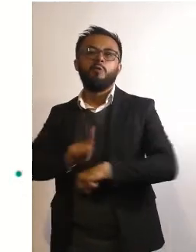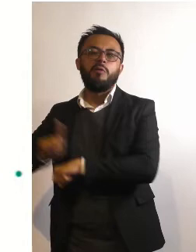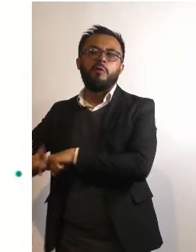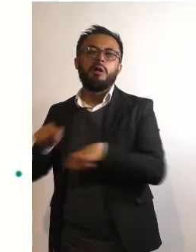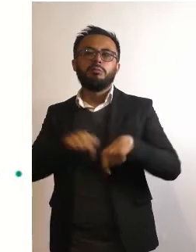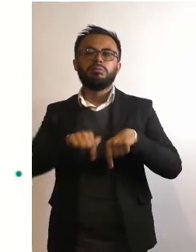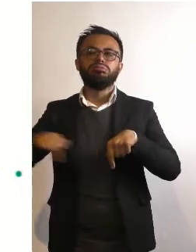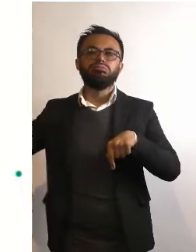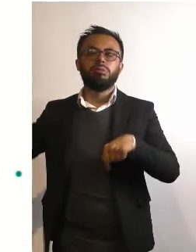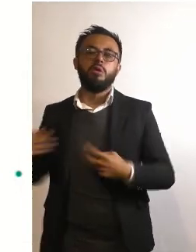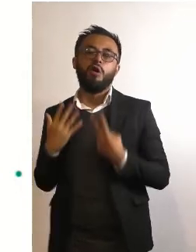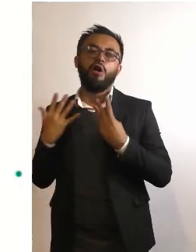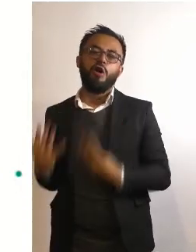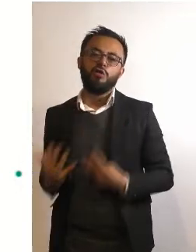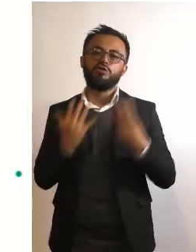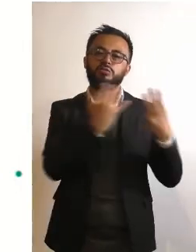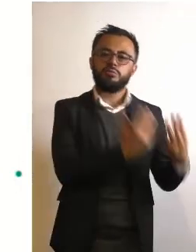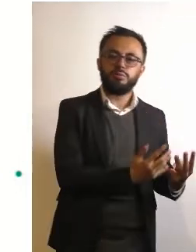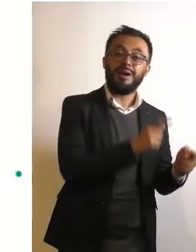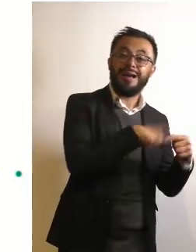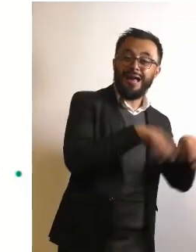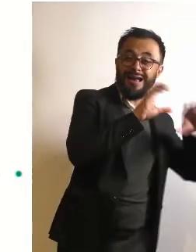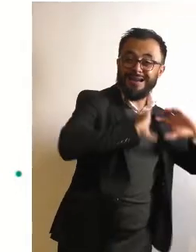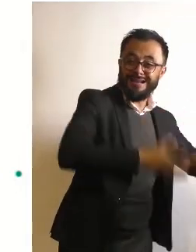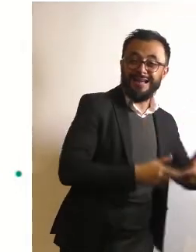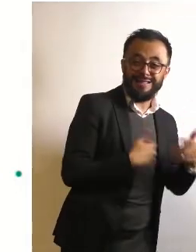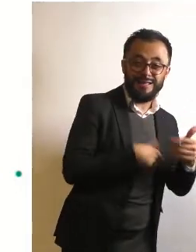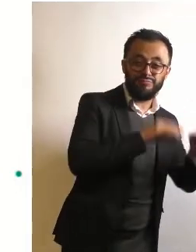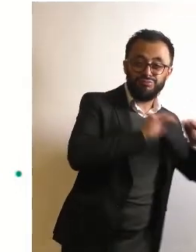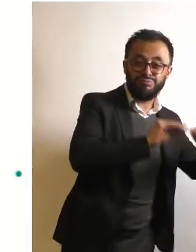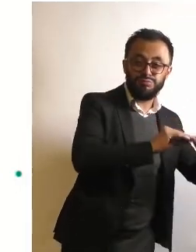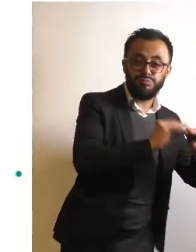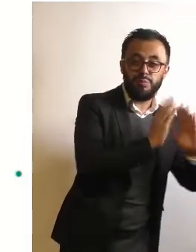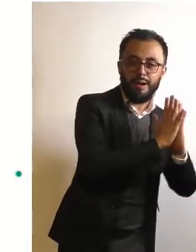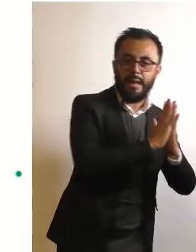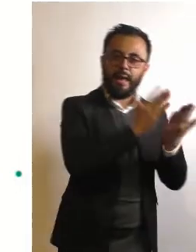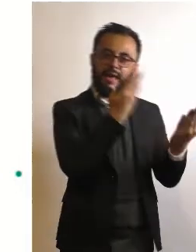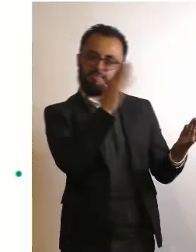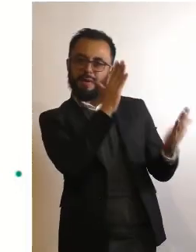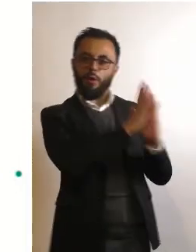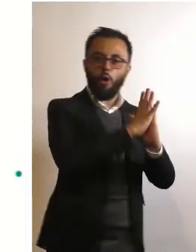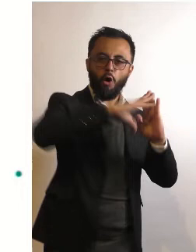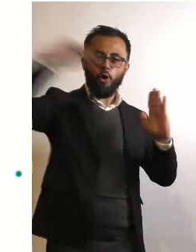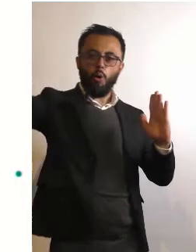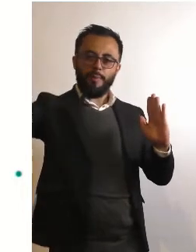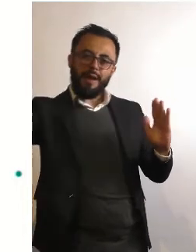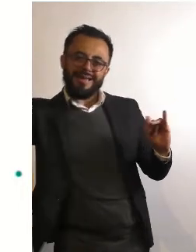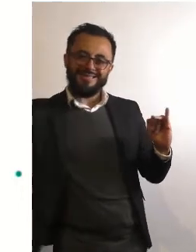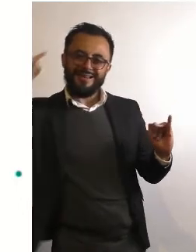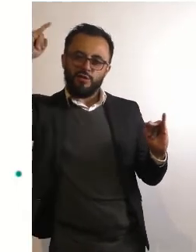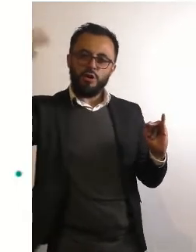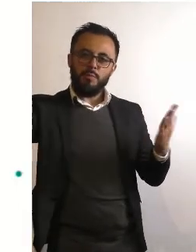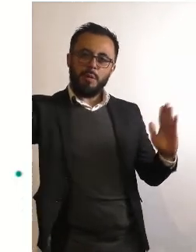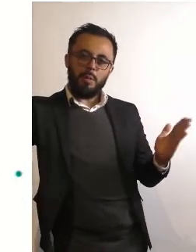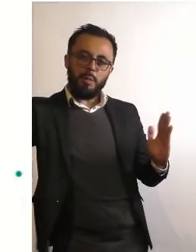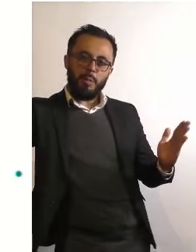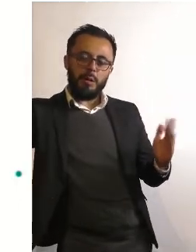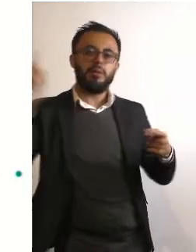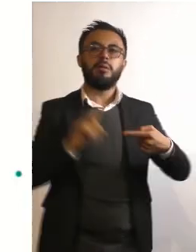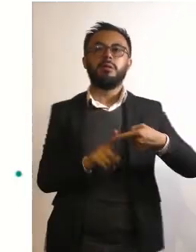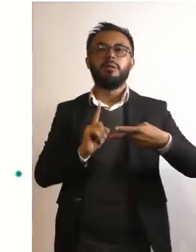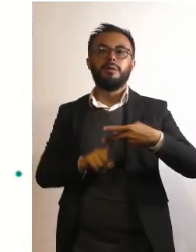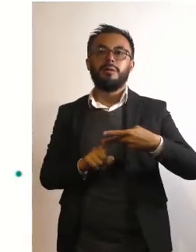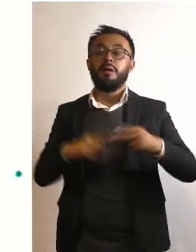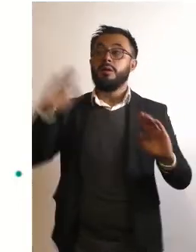con clases en espejo 13, de mínimo 2 sesiones, con trabajo colaborativo entre estudiantes